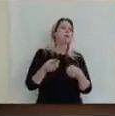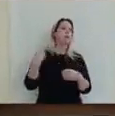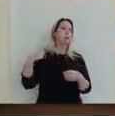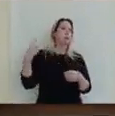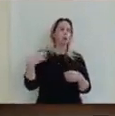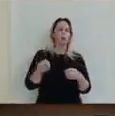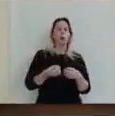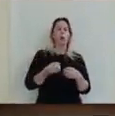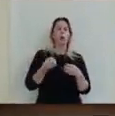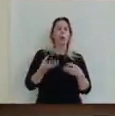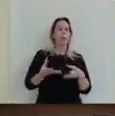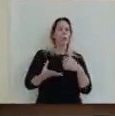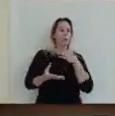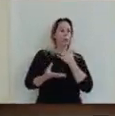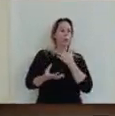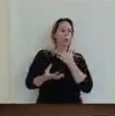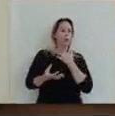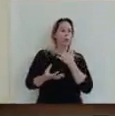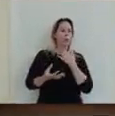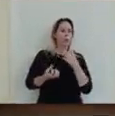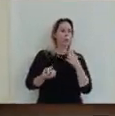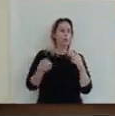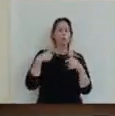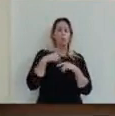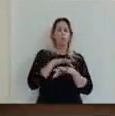salud. Nosotros prestamos el apoyo suficiente.